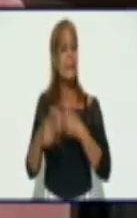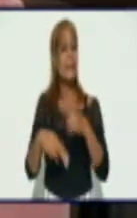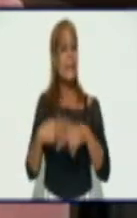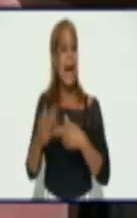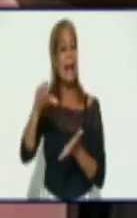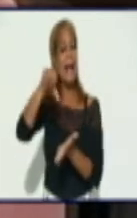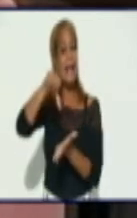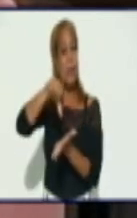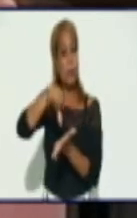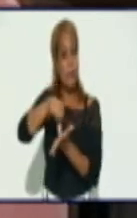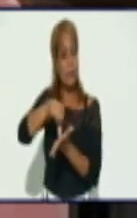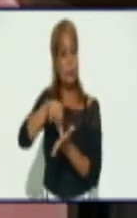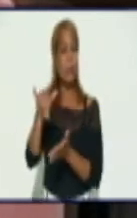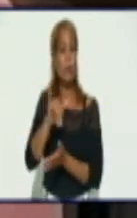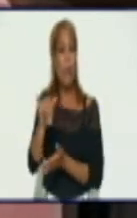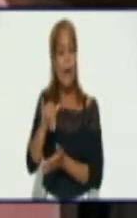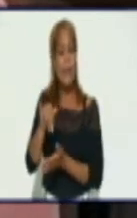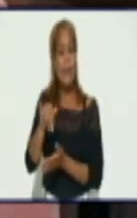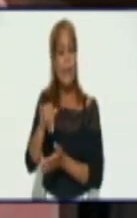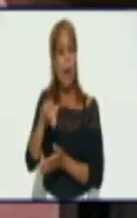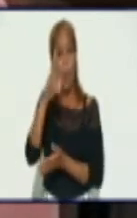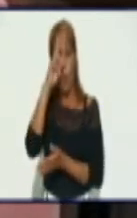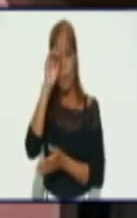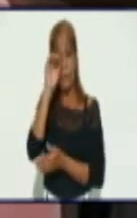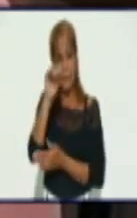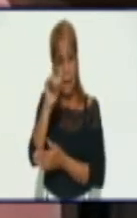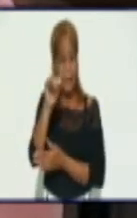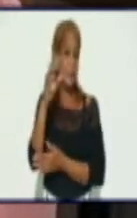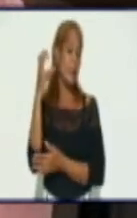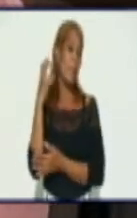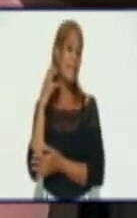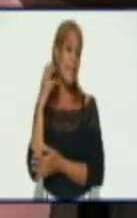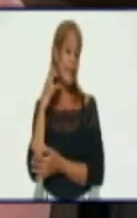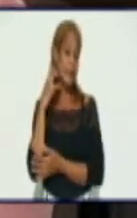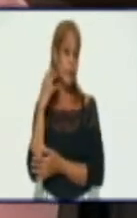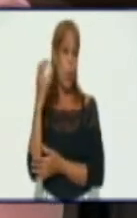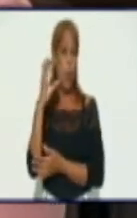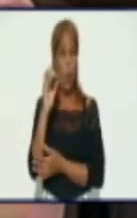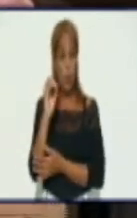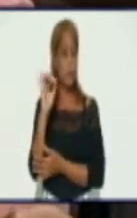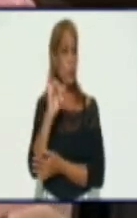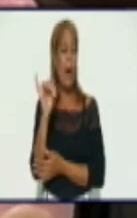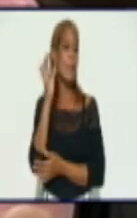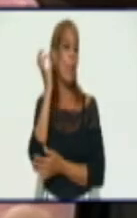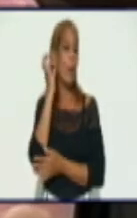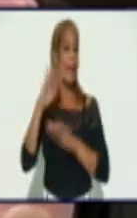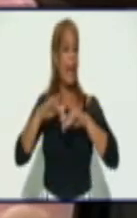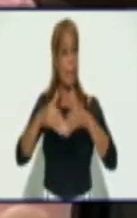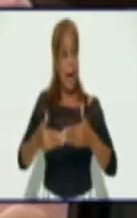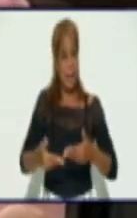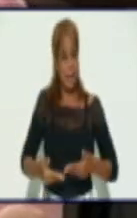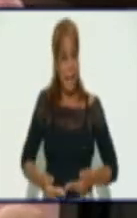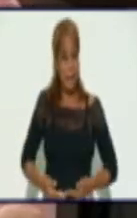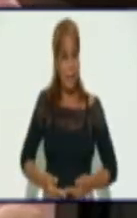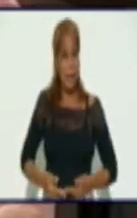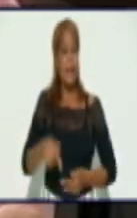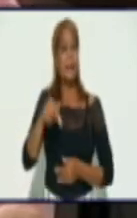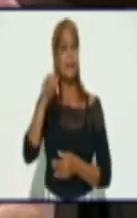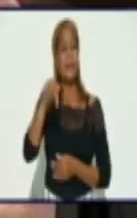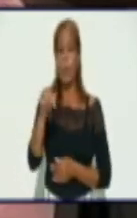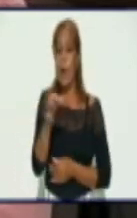con las salas de hospitalización, tanto en el Hospital Hermanos Cordobés de Manzanillo y en el caso de la gestante en el Hospital Materno de Fe del Valle, también de la ciudad